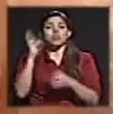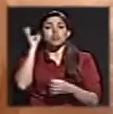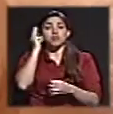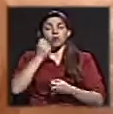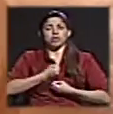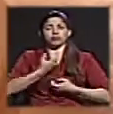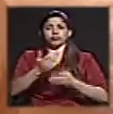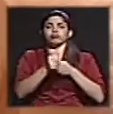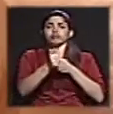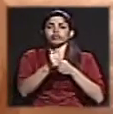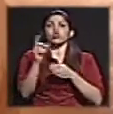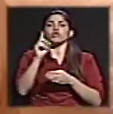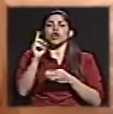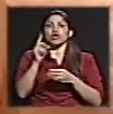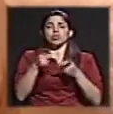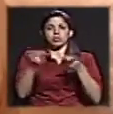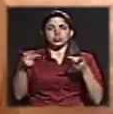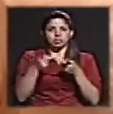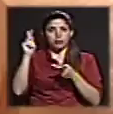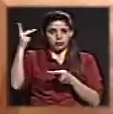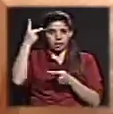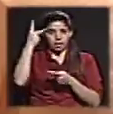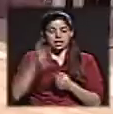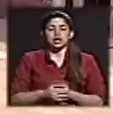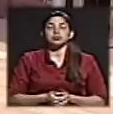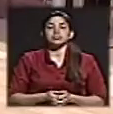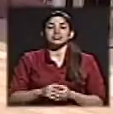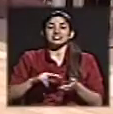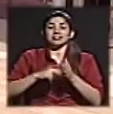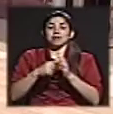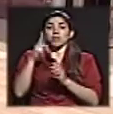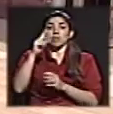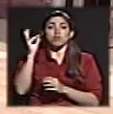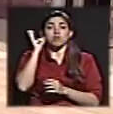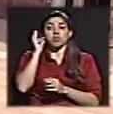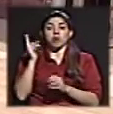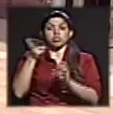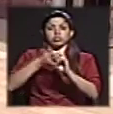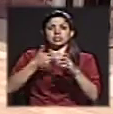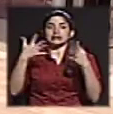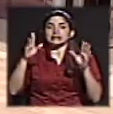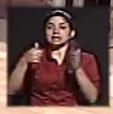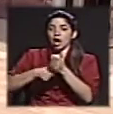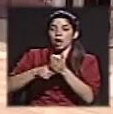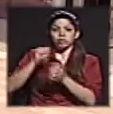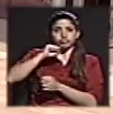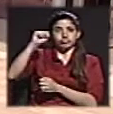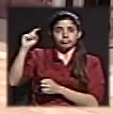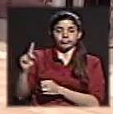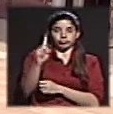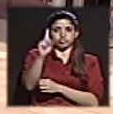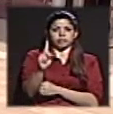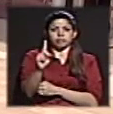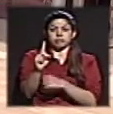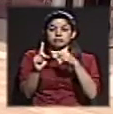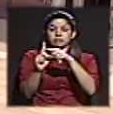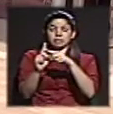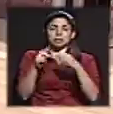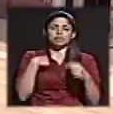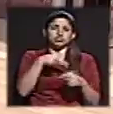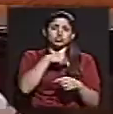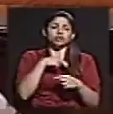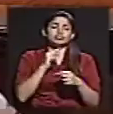sus liderazgos en política. Estamos hablando de que una vez que las mujeres son electas y ejercen, como esta investigación